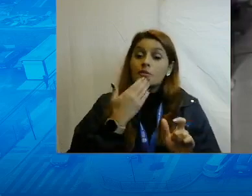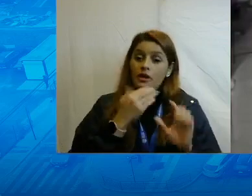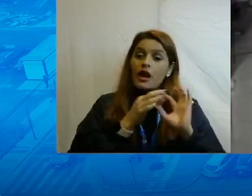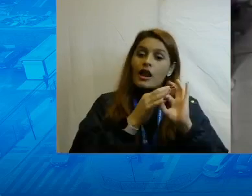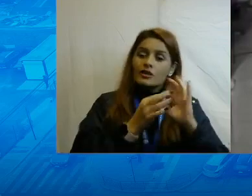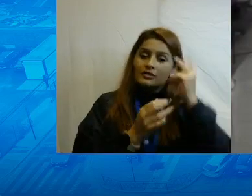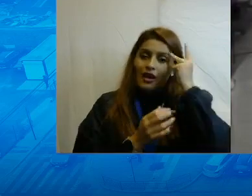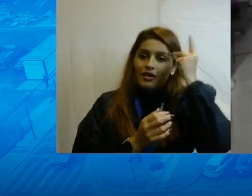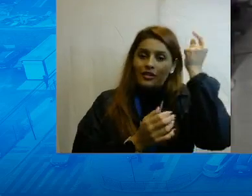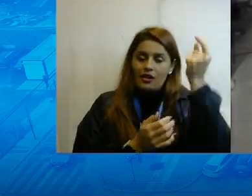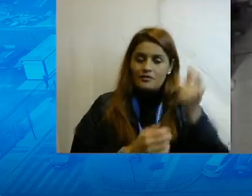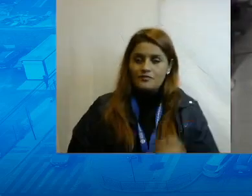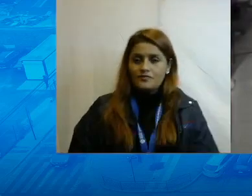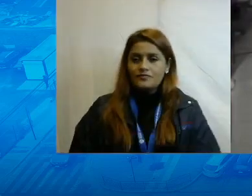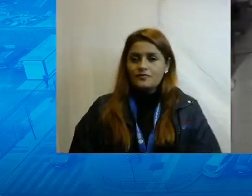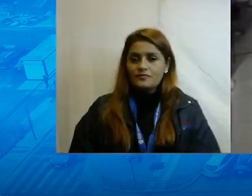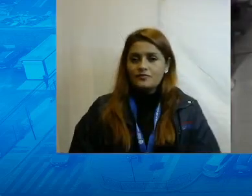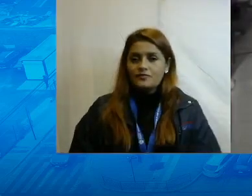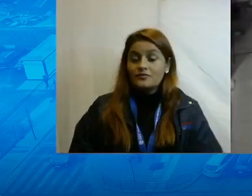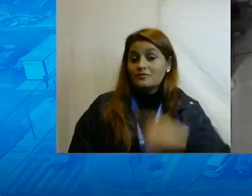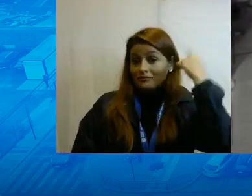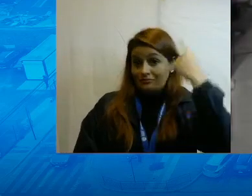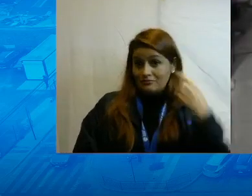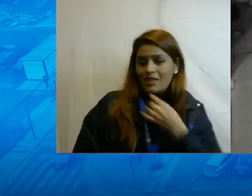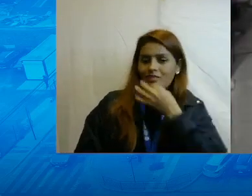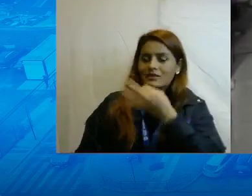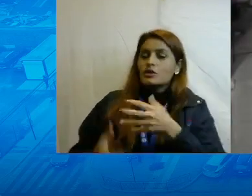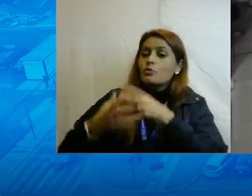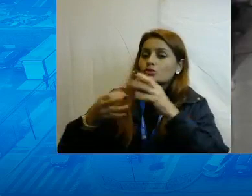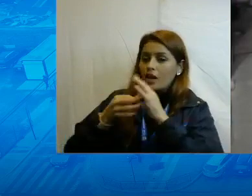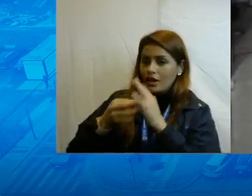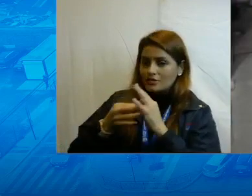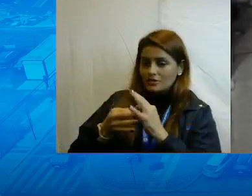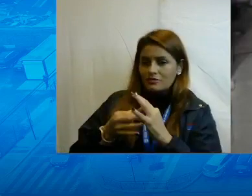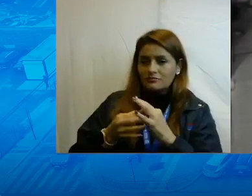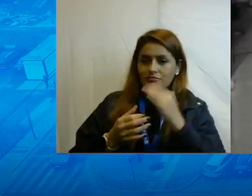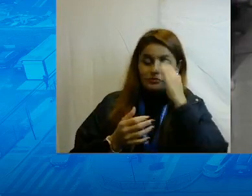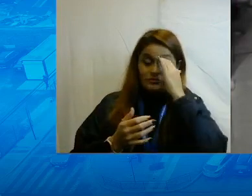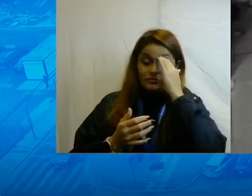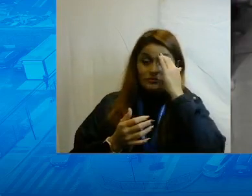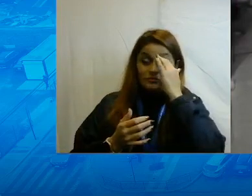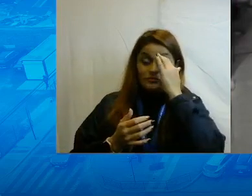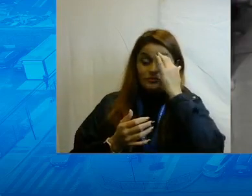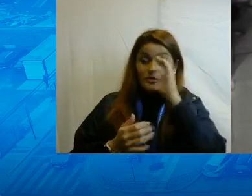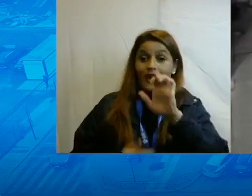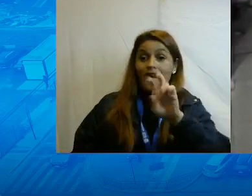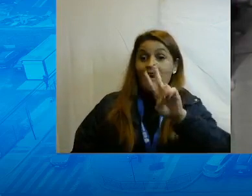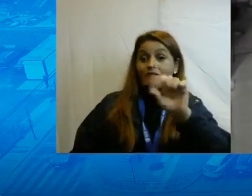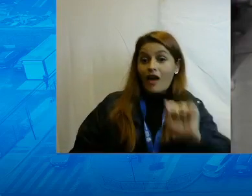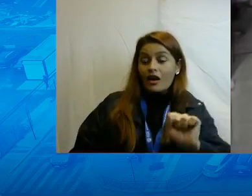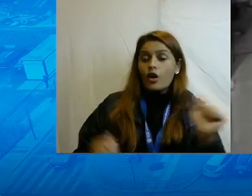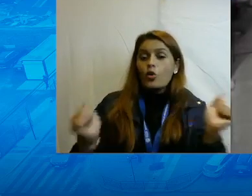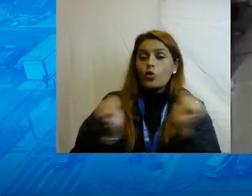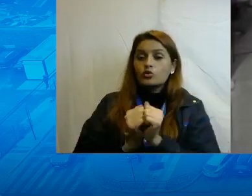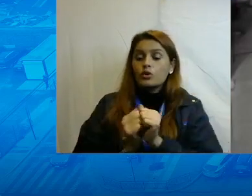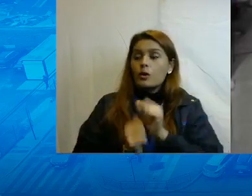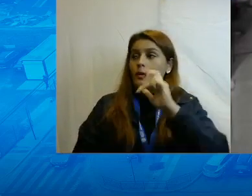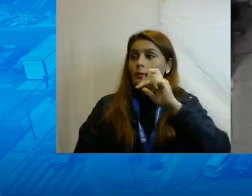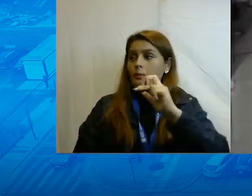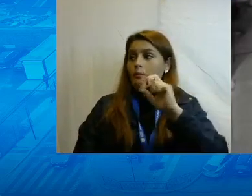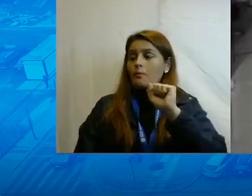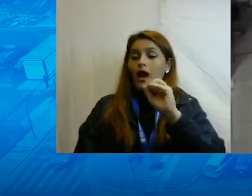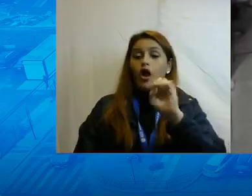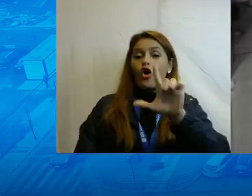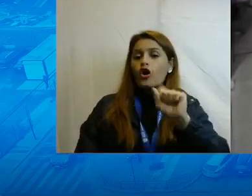comentarios. Muchas gracias. Agradecida, Eva y Paola, a todo el